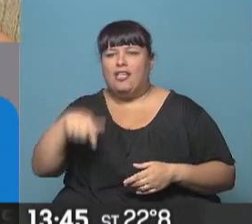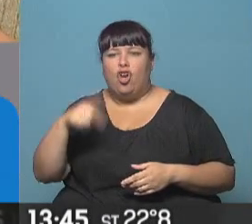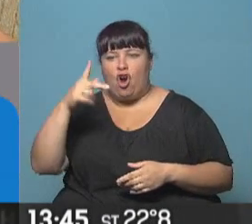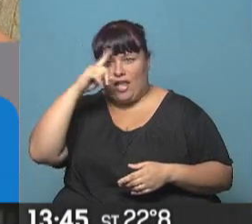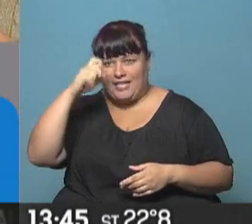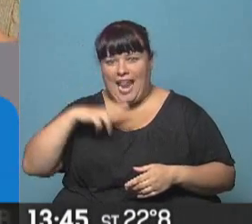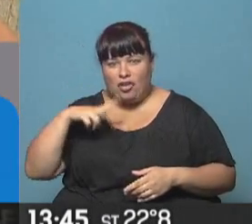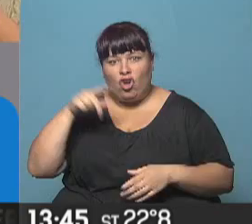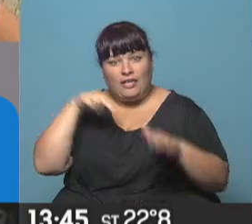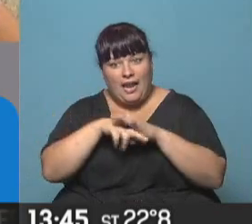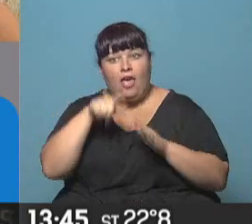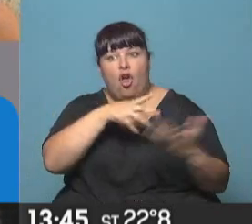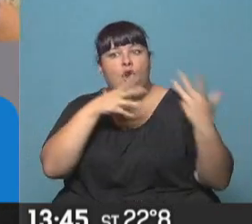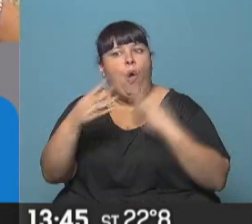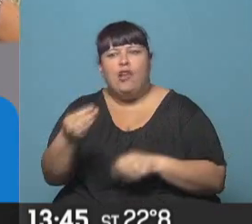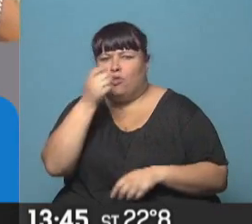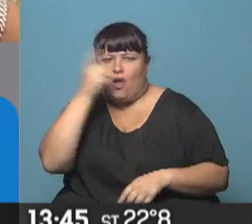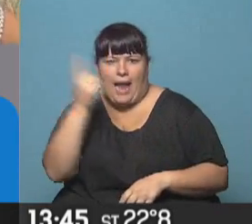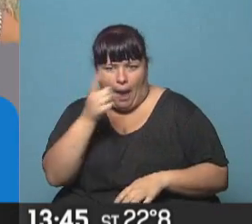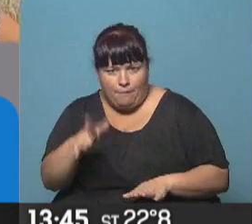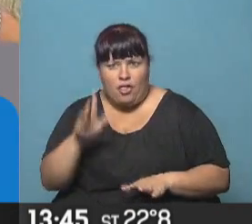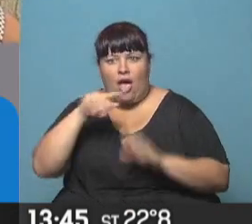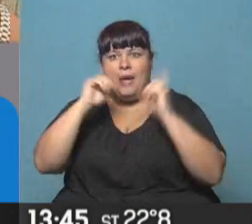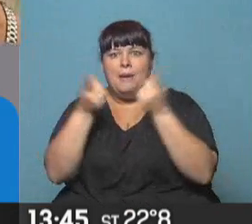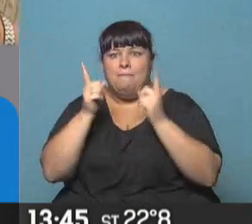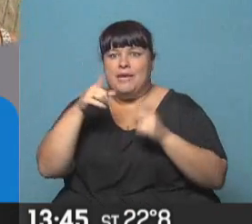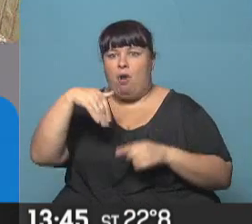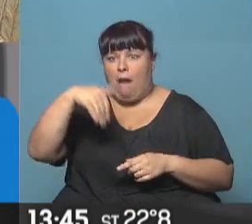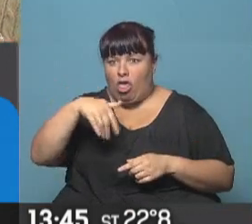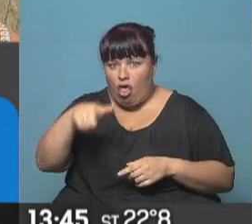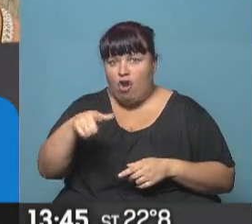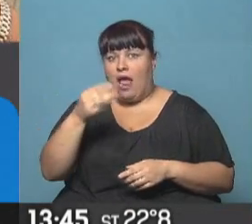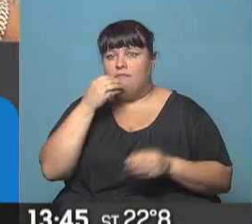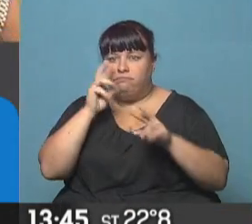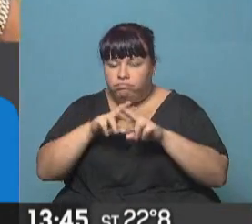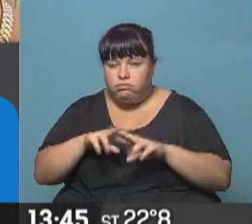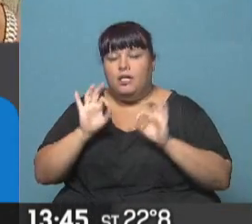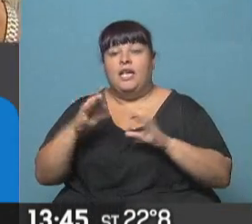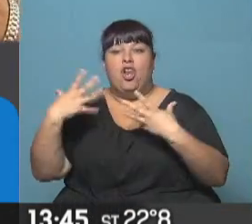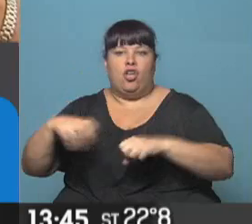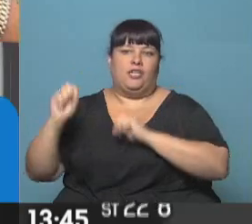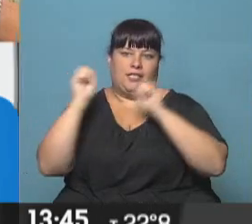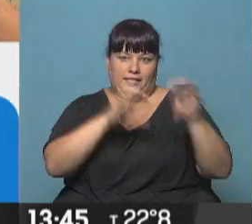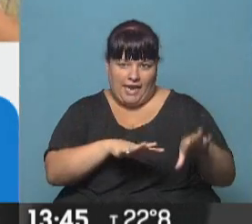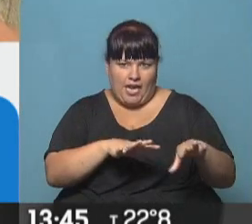donde está internado Jonathan, quien lo asistió en un primer momento en el local de comidas rápidas en un McDonald's y lo trasladó.